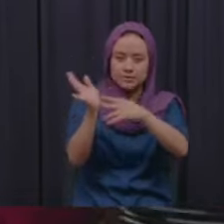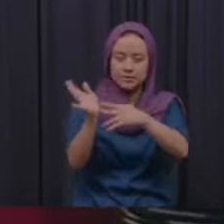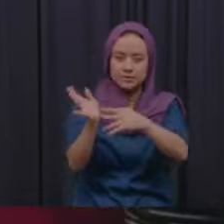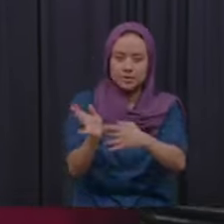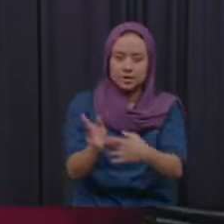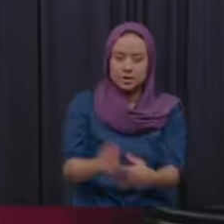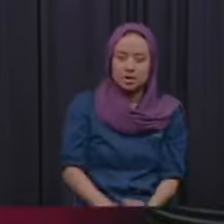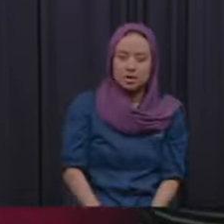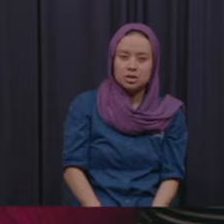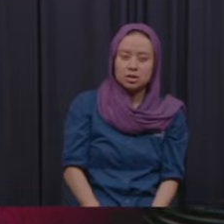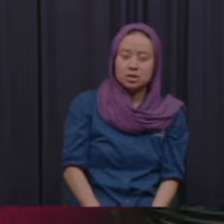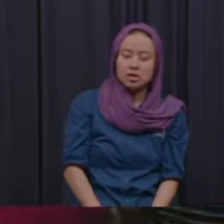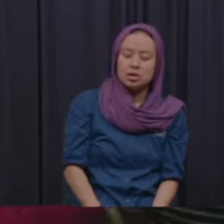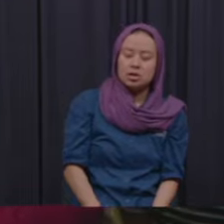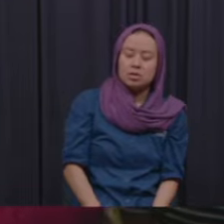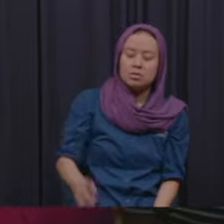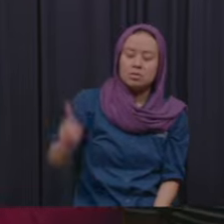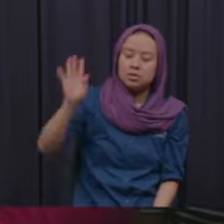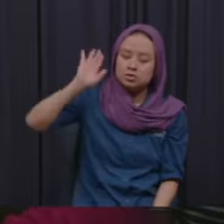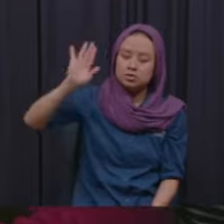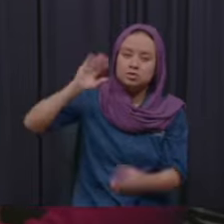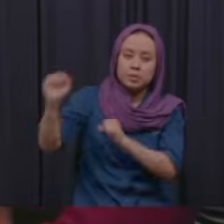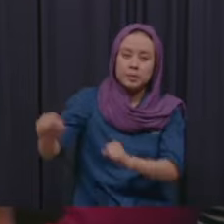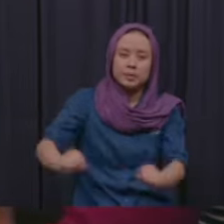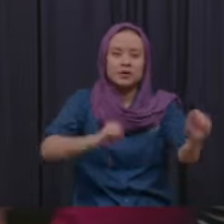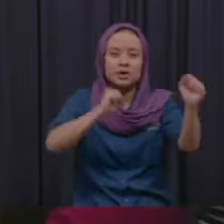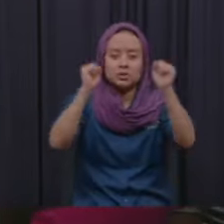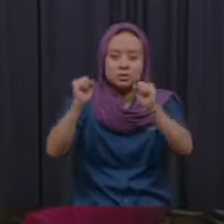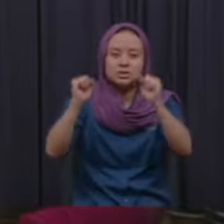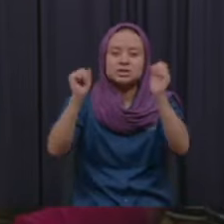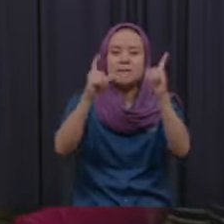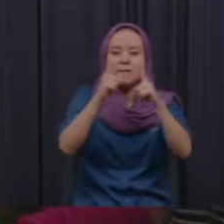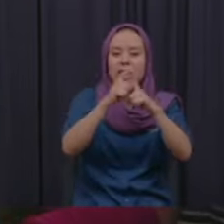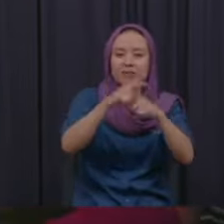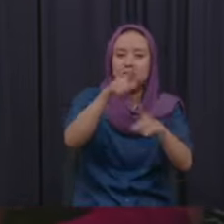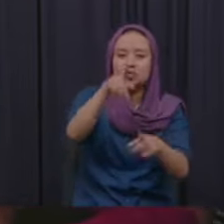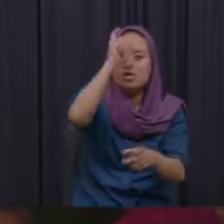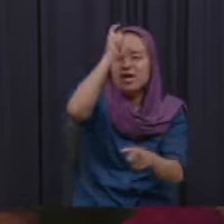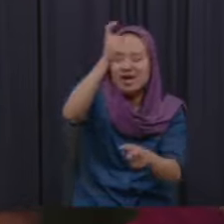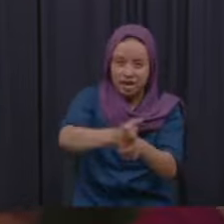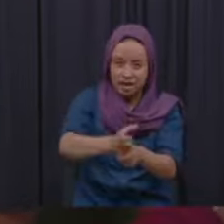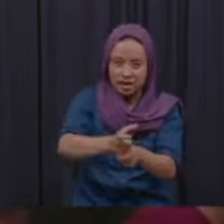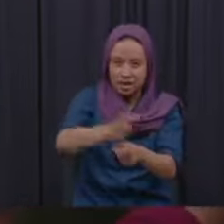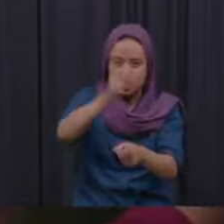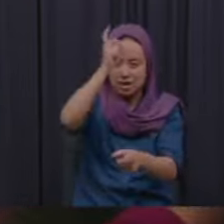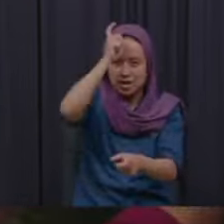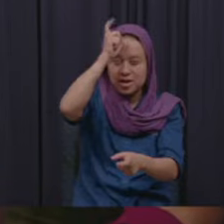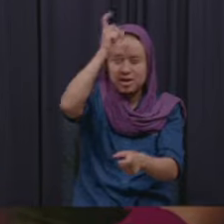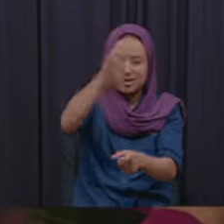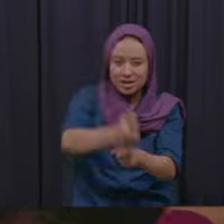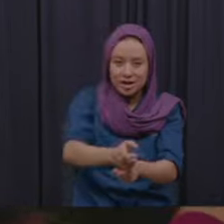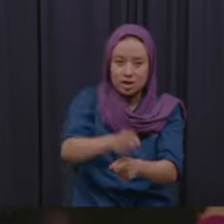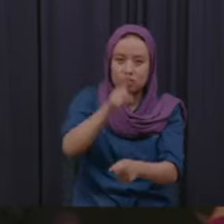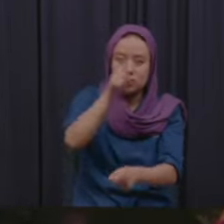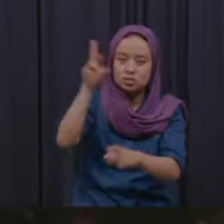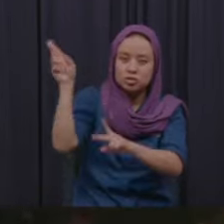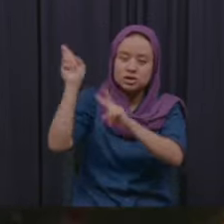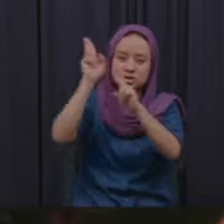Por el poder de la palabra. Cree lo que has recibido. Cree lo que estás